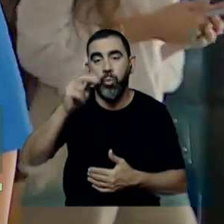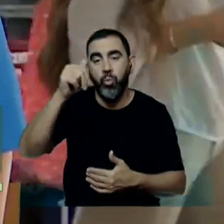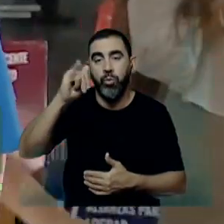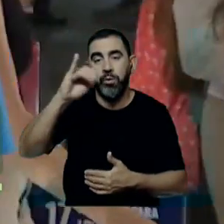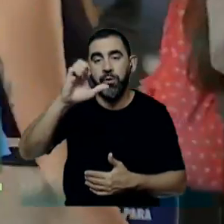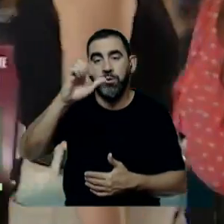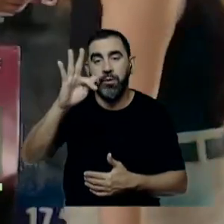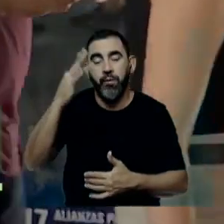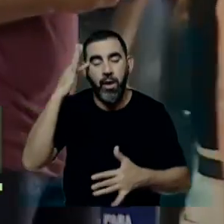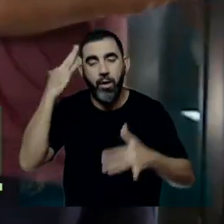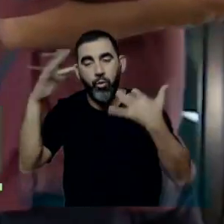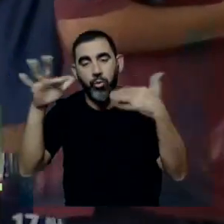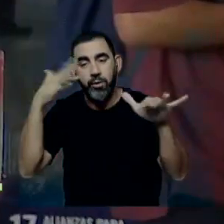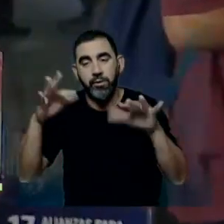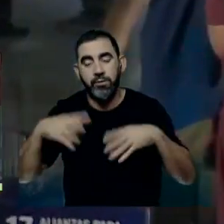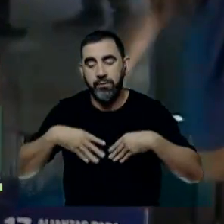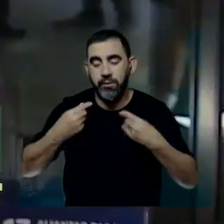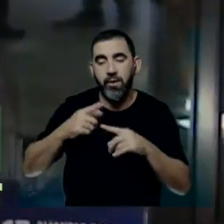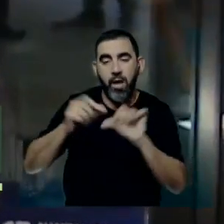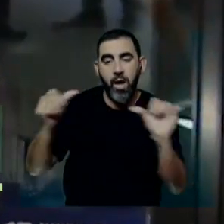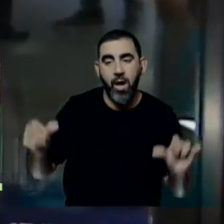va? ¿Y qué sensaciones dejó un poco este evento?